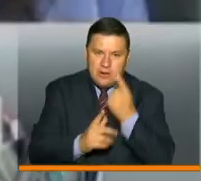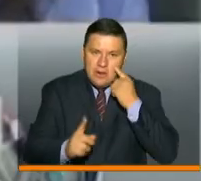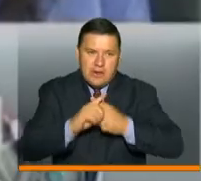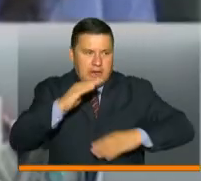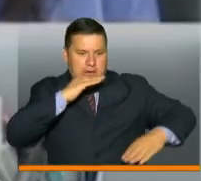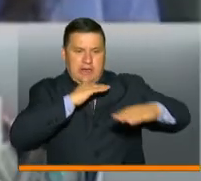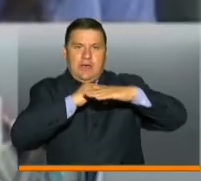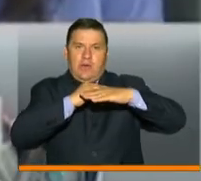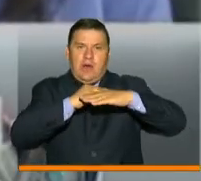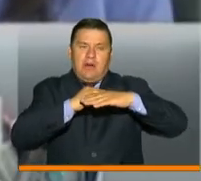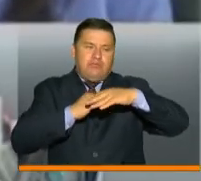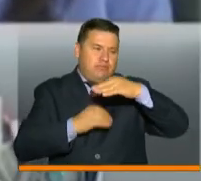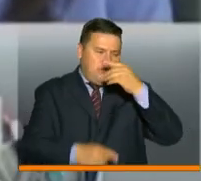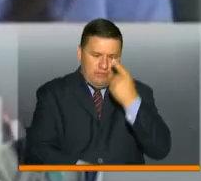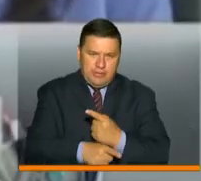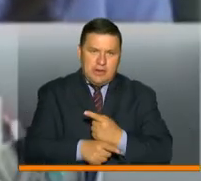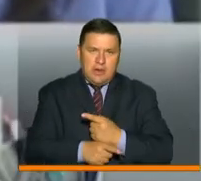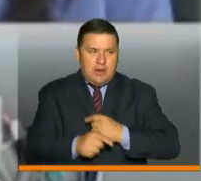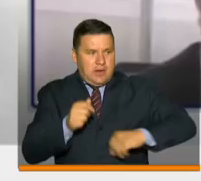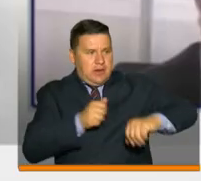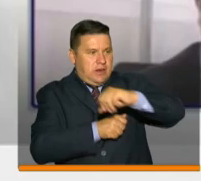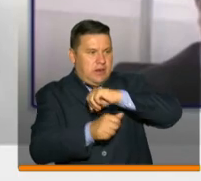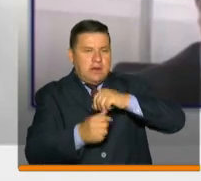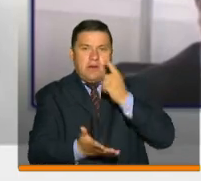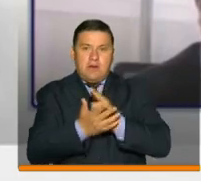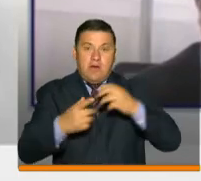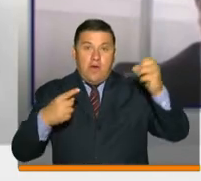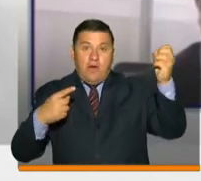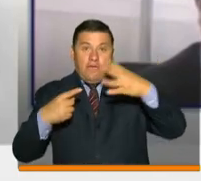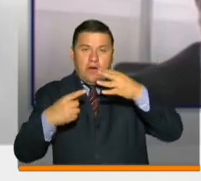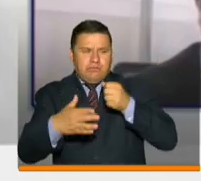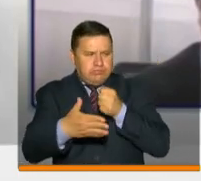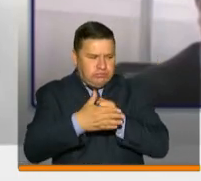equidad. Y tenemos la certeza que con la realización de este foro,